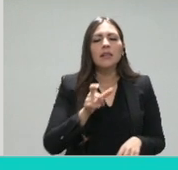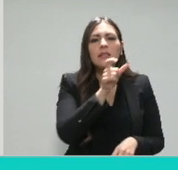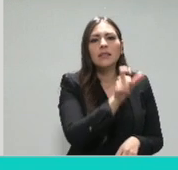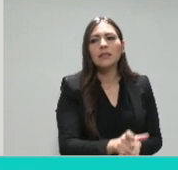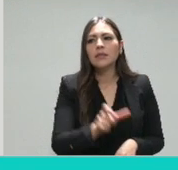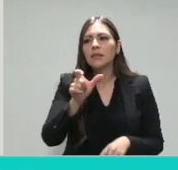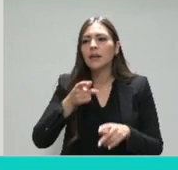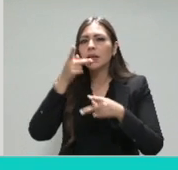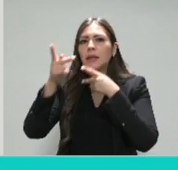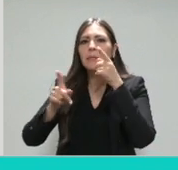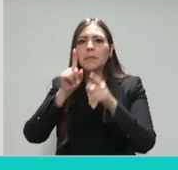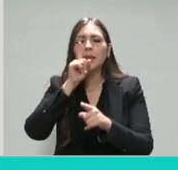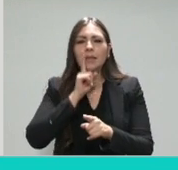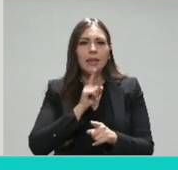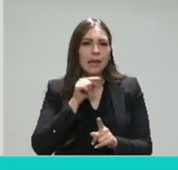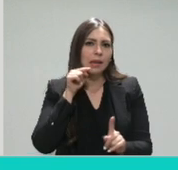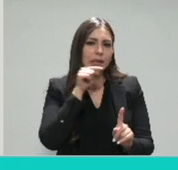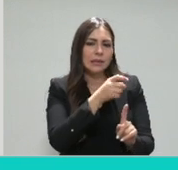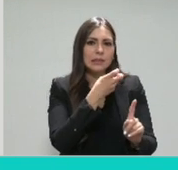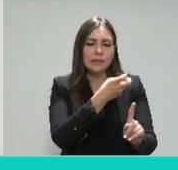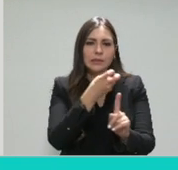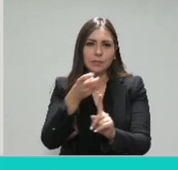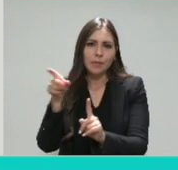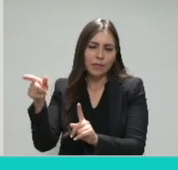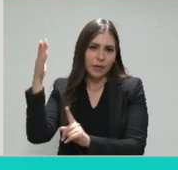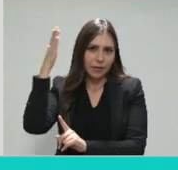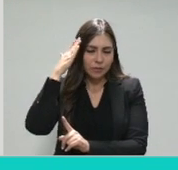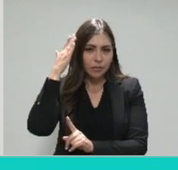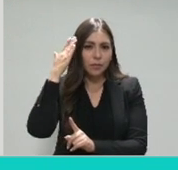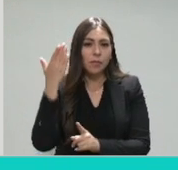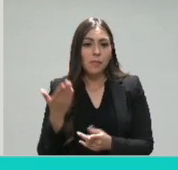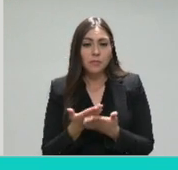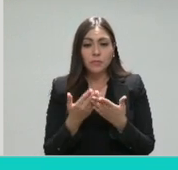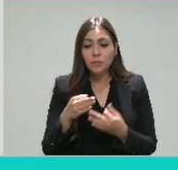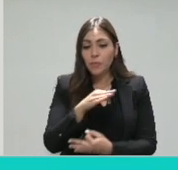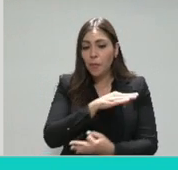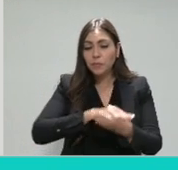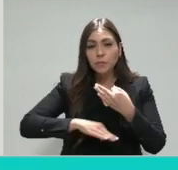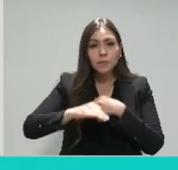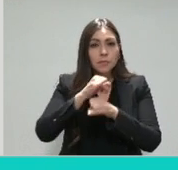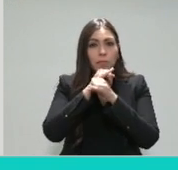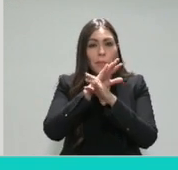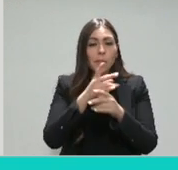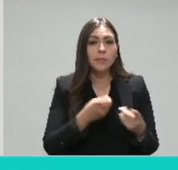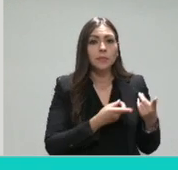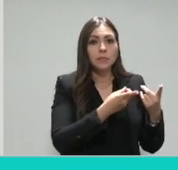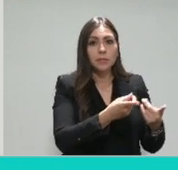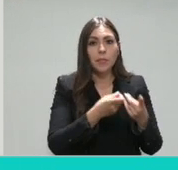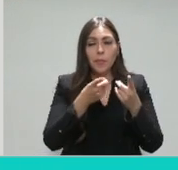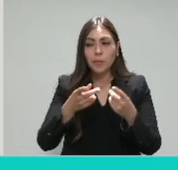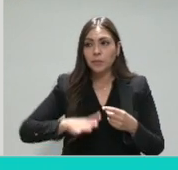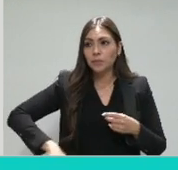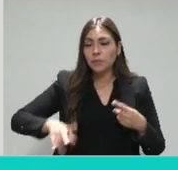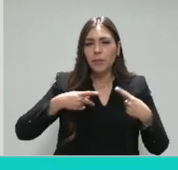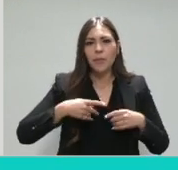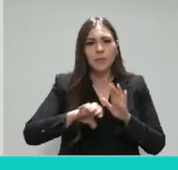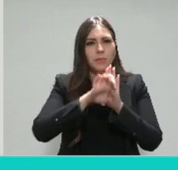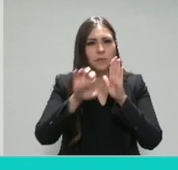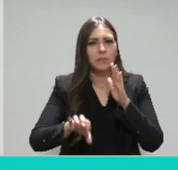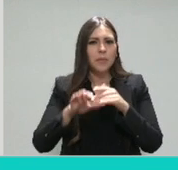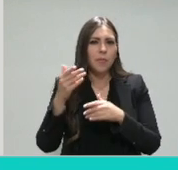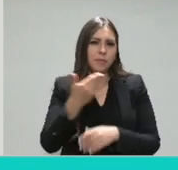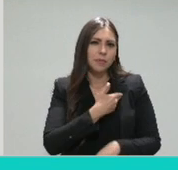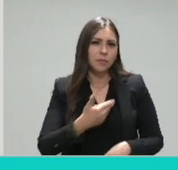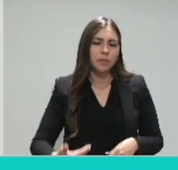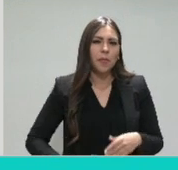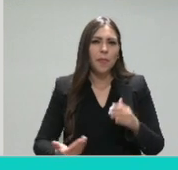Toda información que se proporciona a la sociedad, como en este caso en las conferencias matutinas del